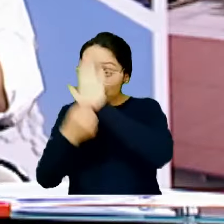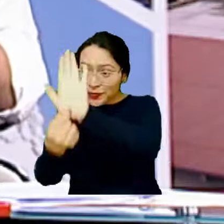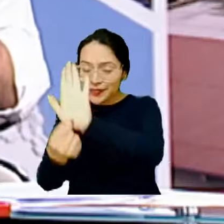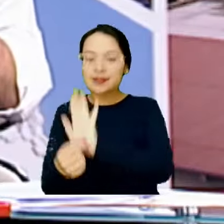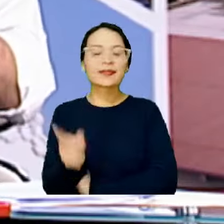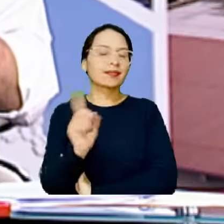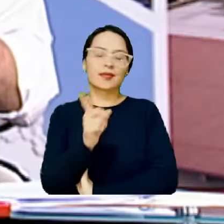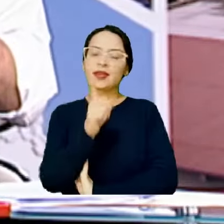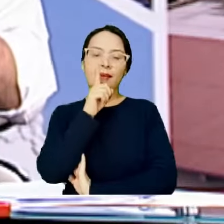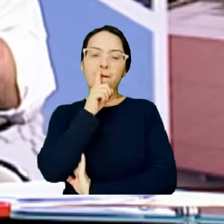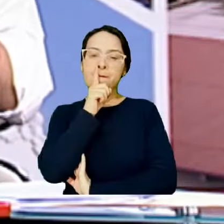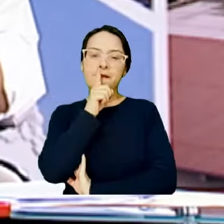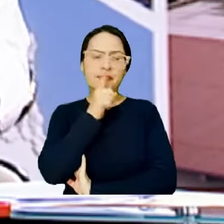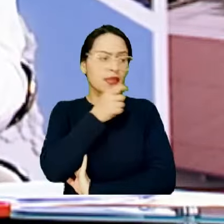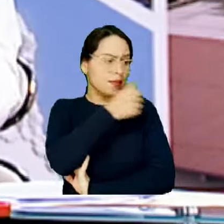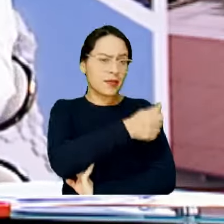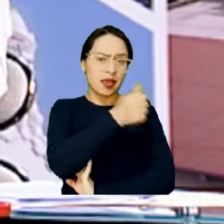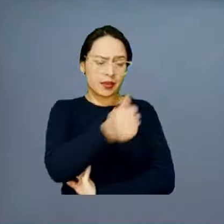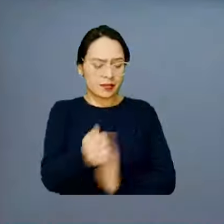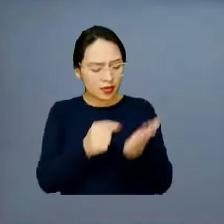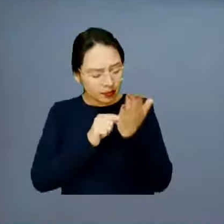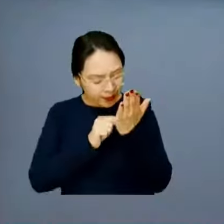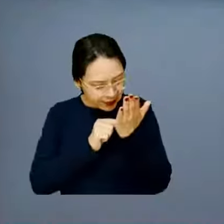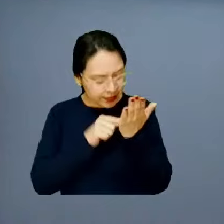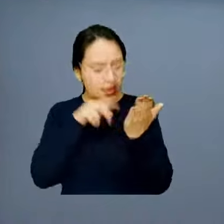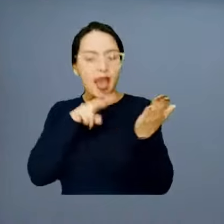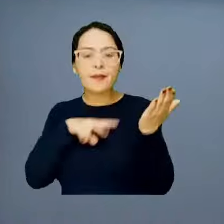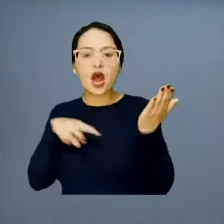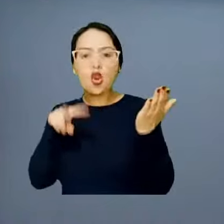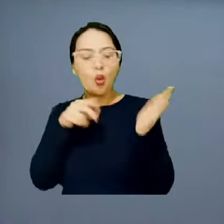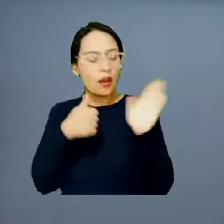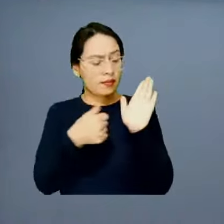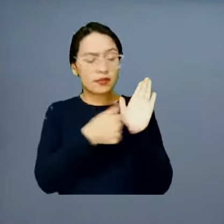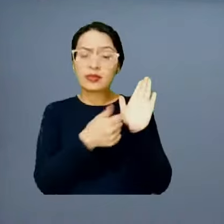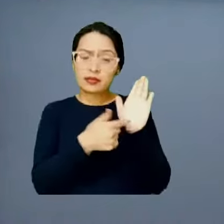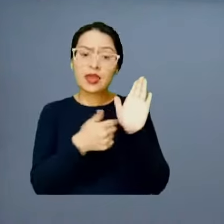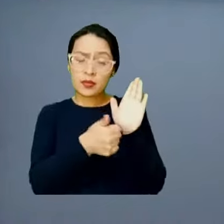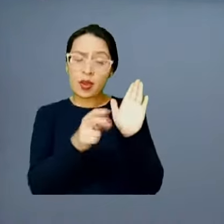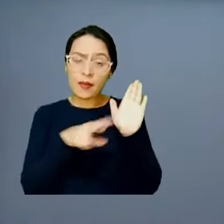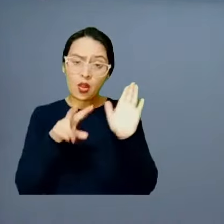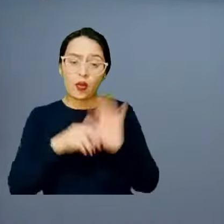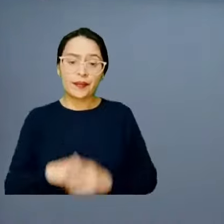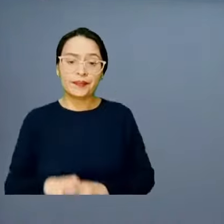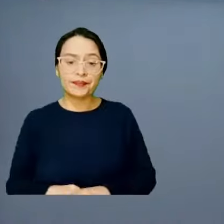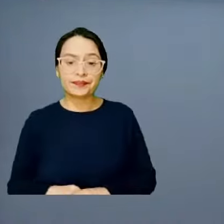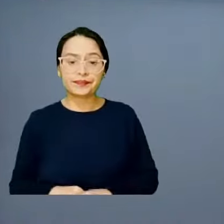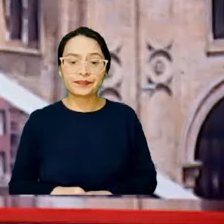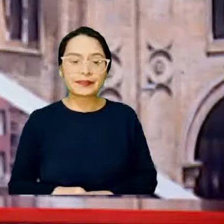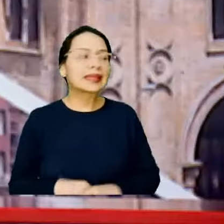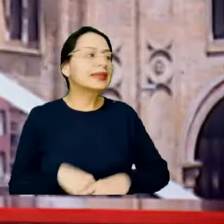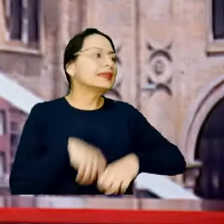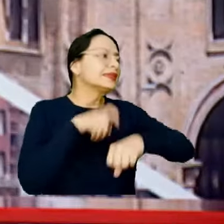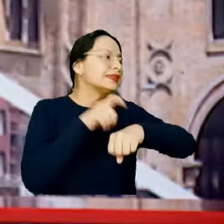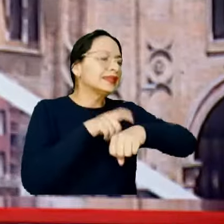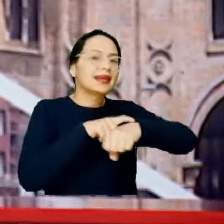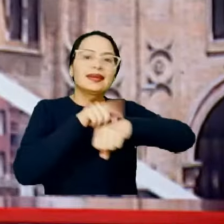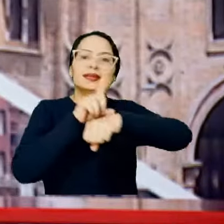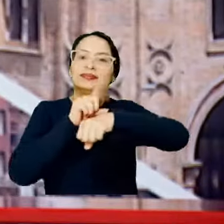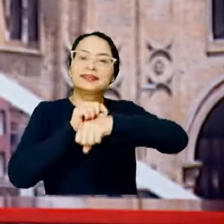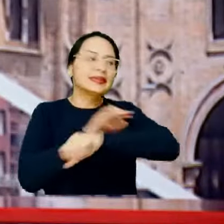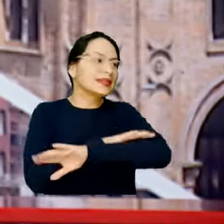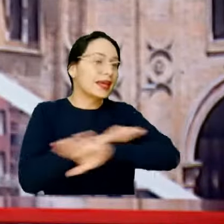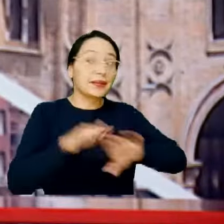procesos, para que ustedes los busquen nos en el portal con esta información y encuentren a los proveedores, ¿no? Nos están un poquito ya cortando por tiempo, pero quisiéramos dar paso contigo,